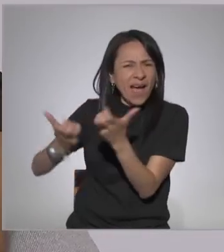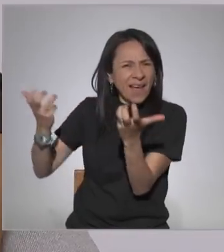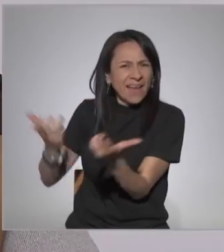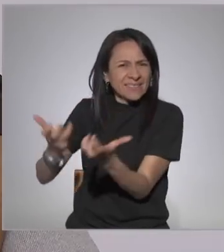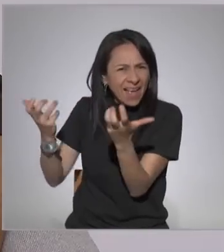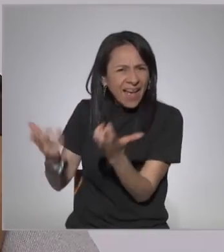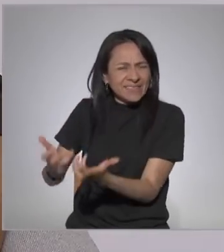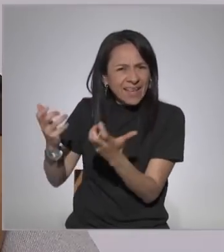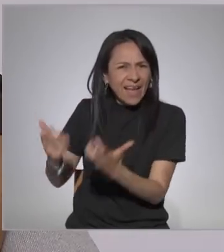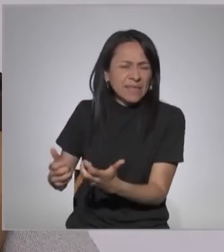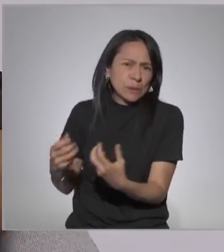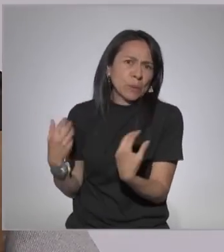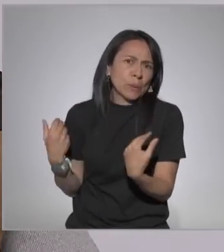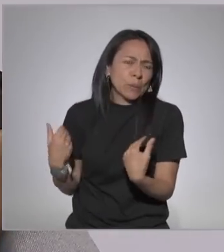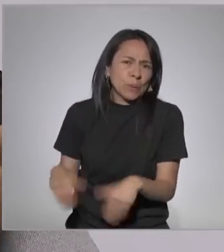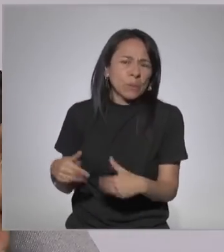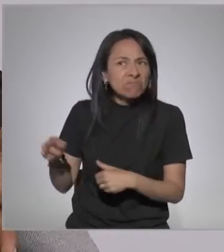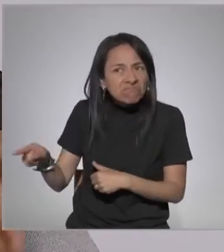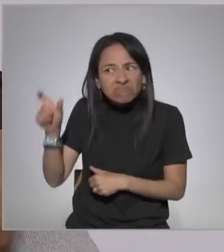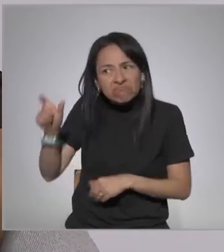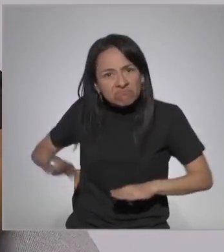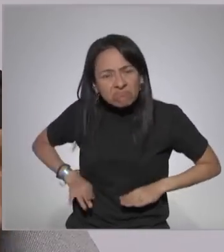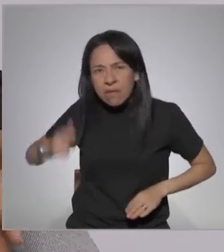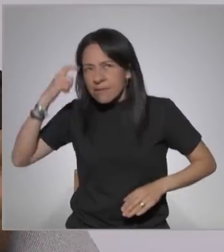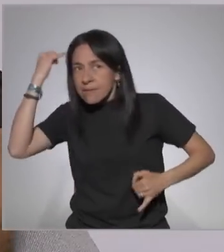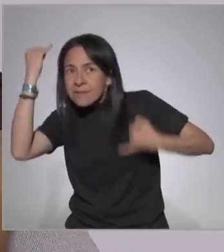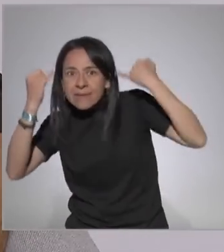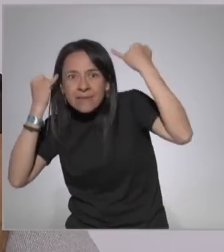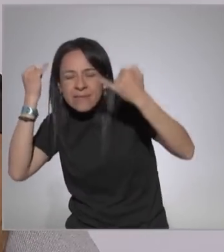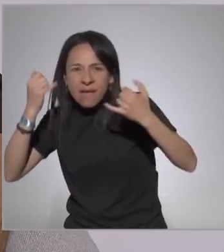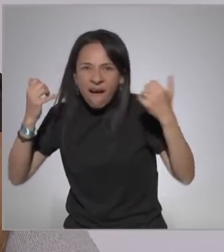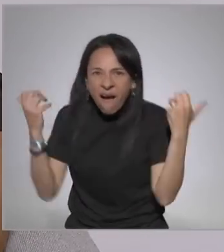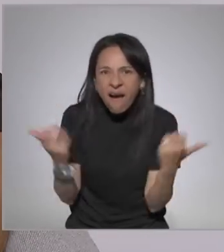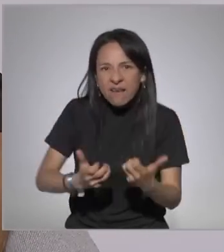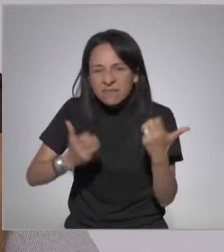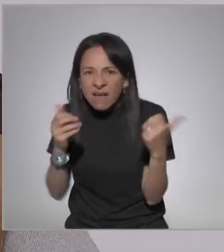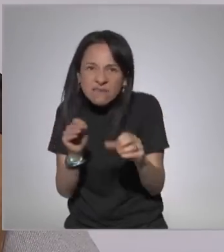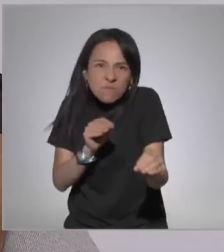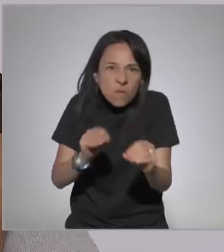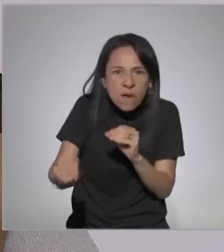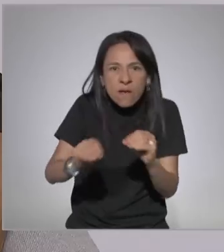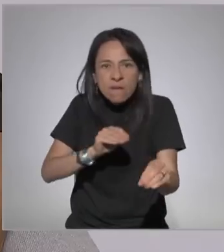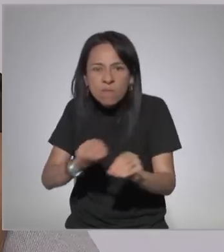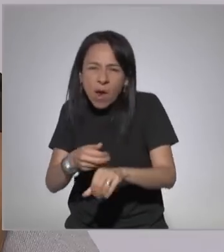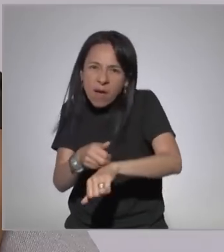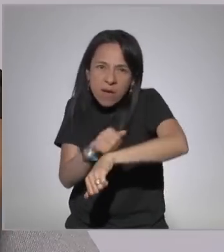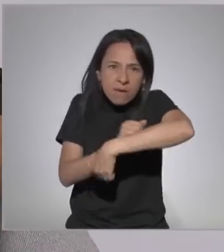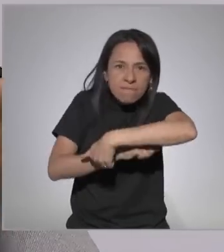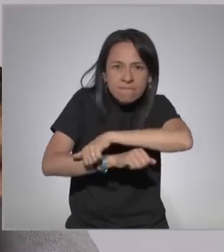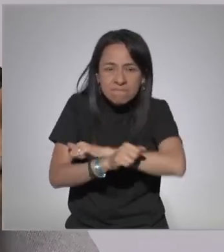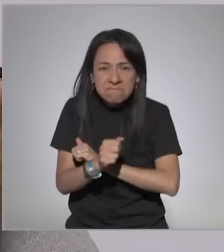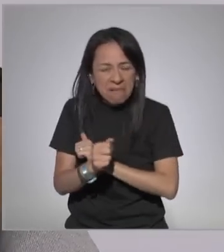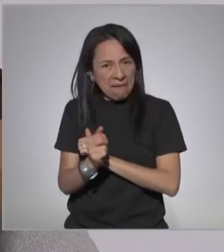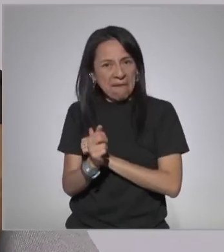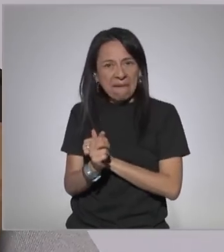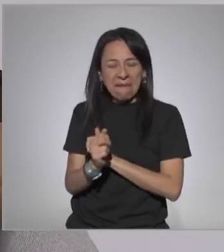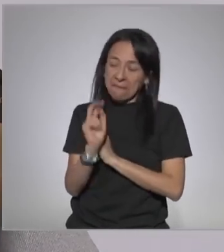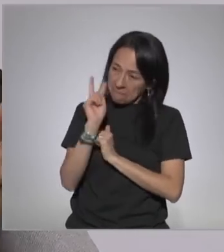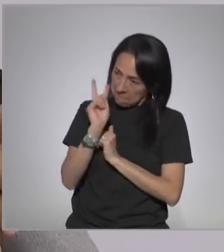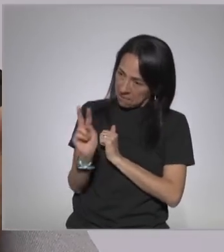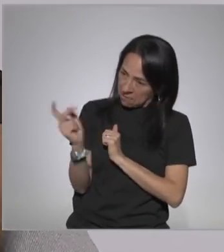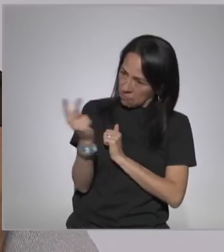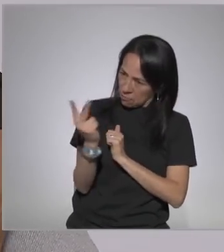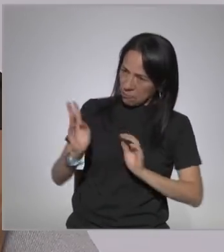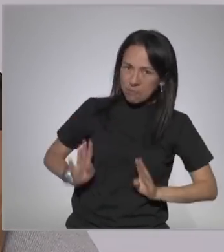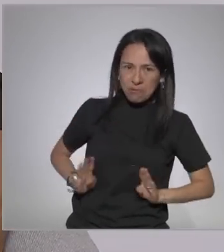vida, creativa, productiva, proactiva, de esas parejas que a veces decimos, bueno, pues aprendieron o